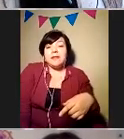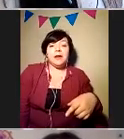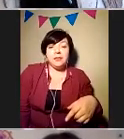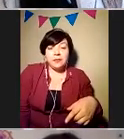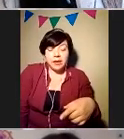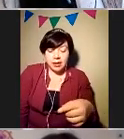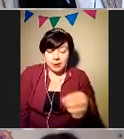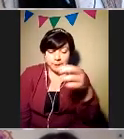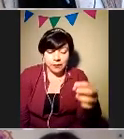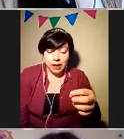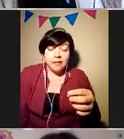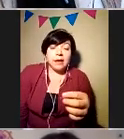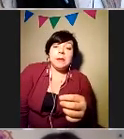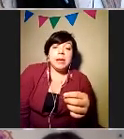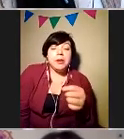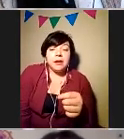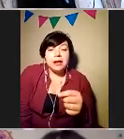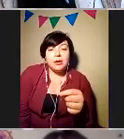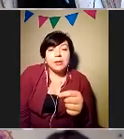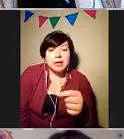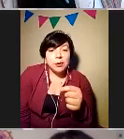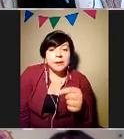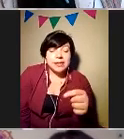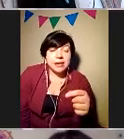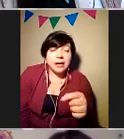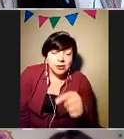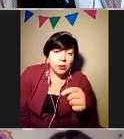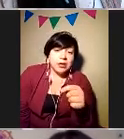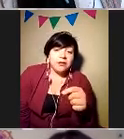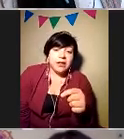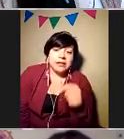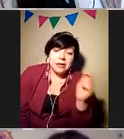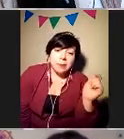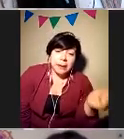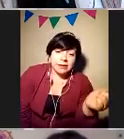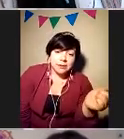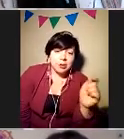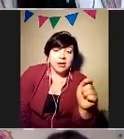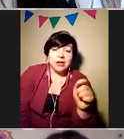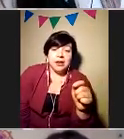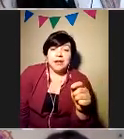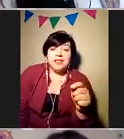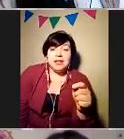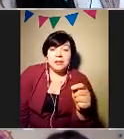nivel de la norma de cada país, porque claro, como decías tú, hay empresas que son cruelty free en ciertos países porque